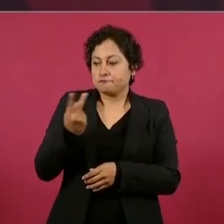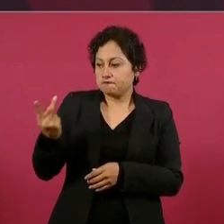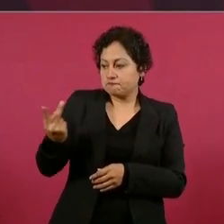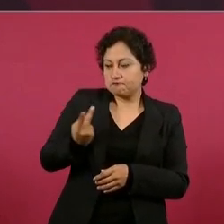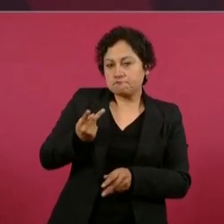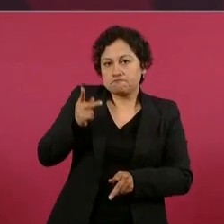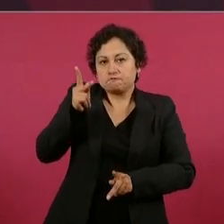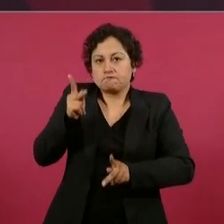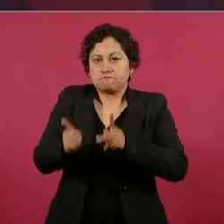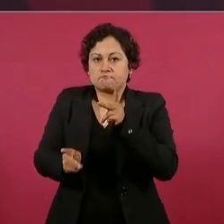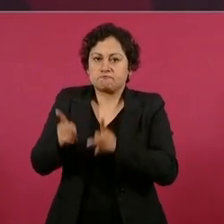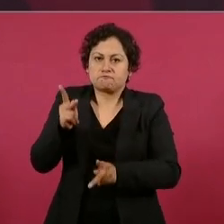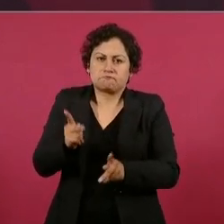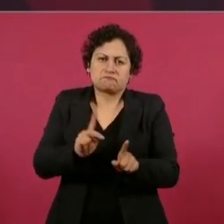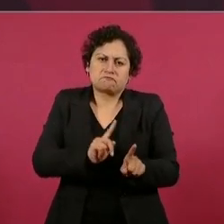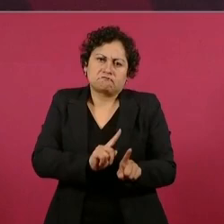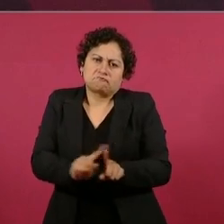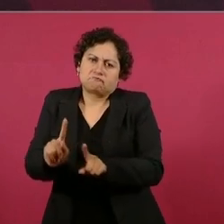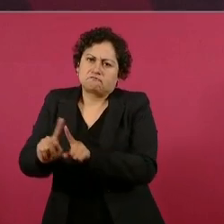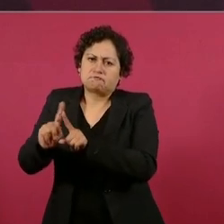de distintos